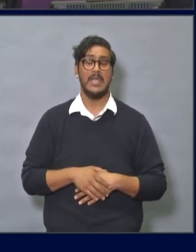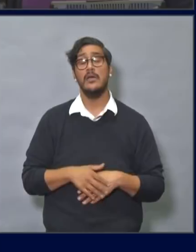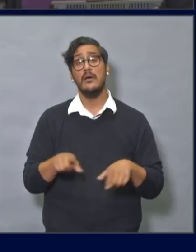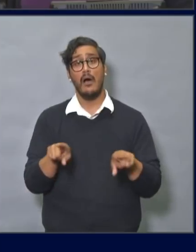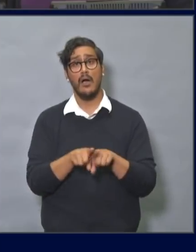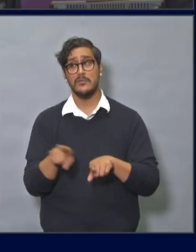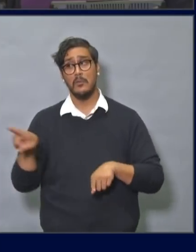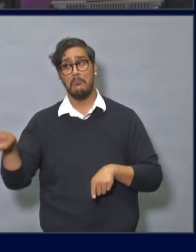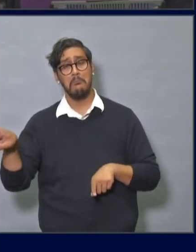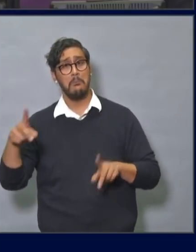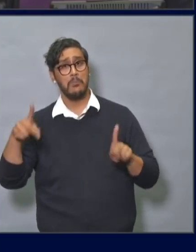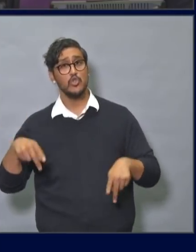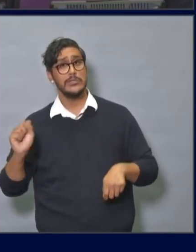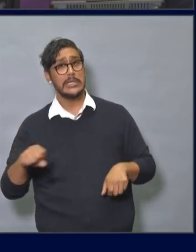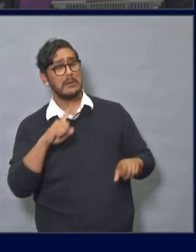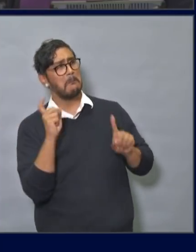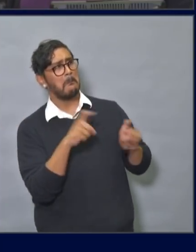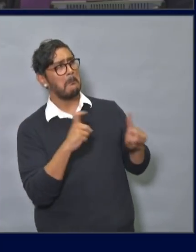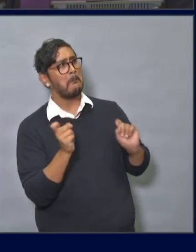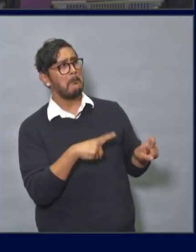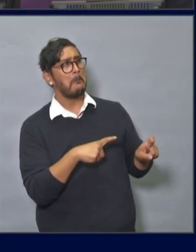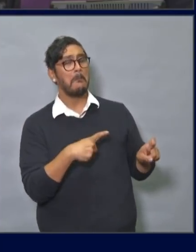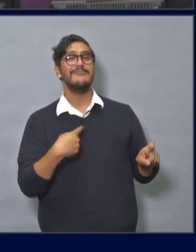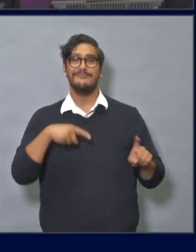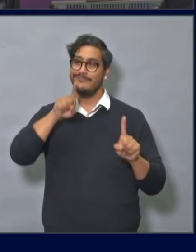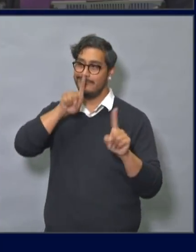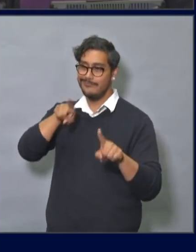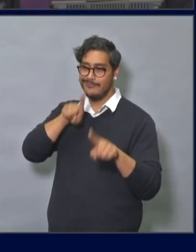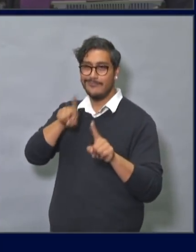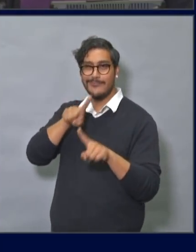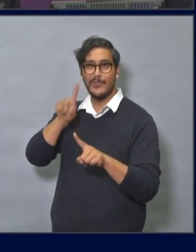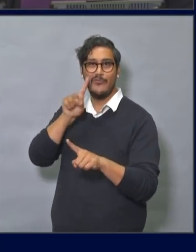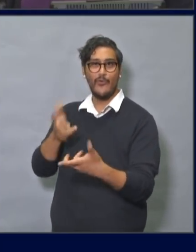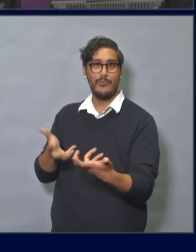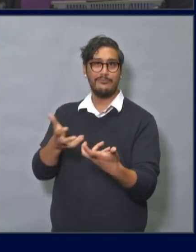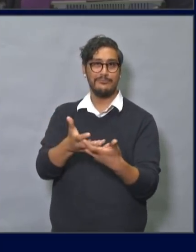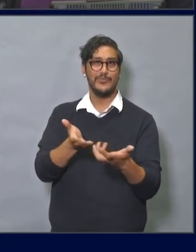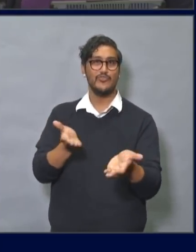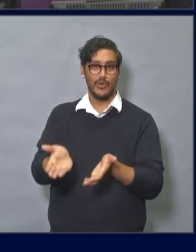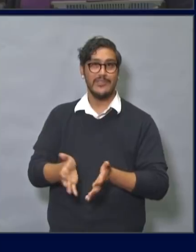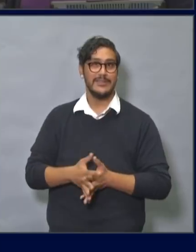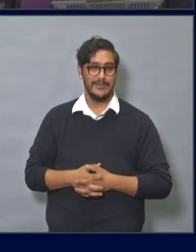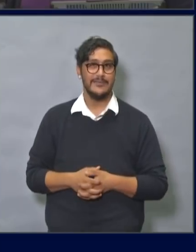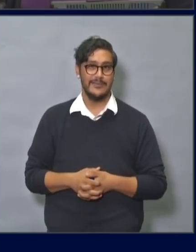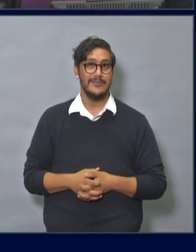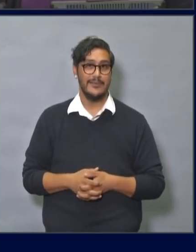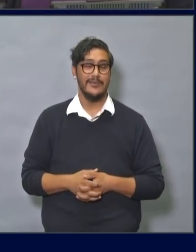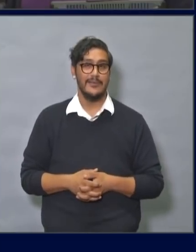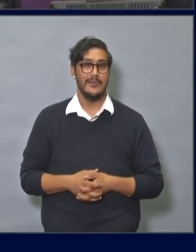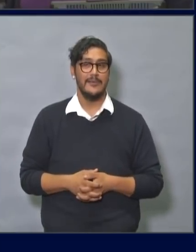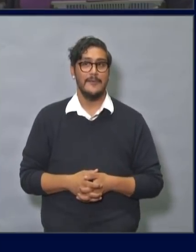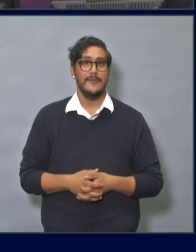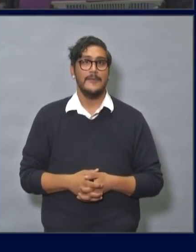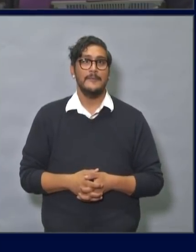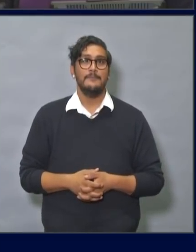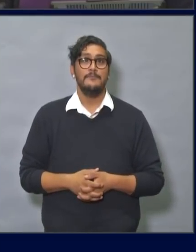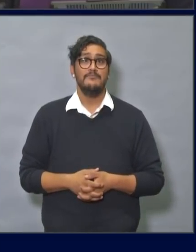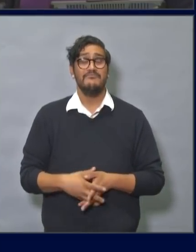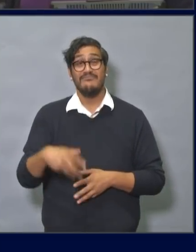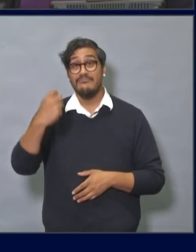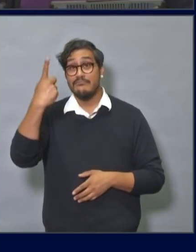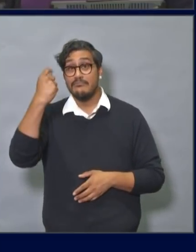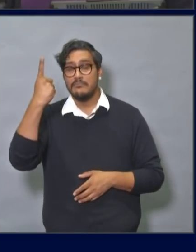proporciona referencias a los servicios necesarios. A menudo las personas no brindan respuestas a todas